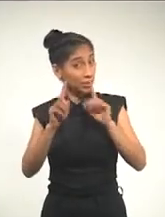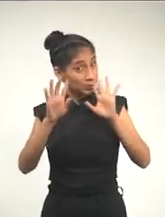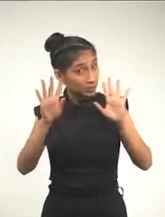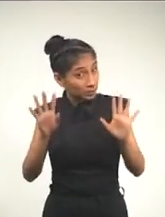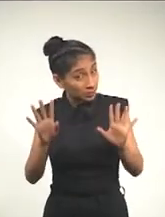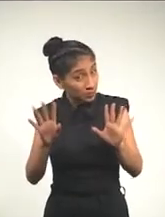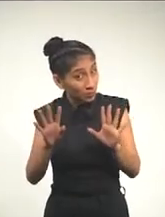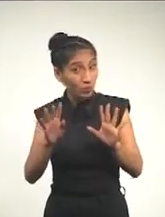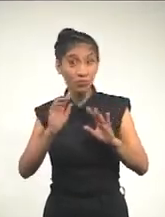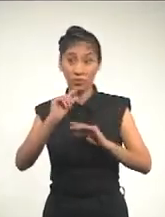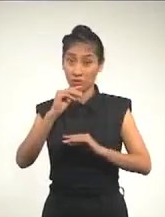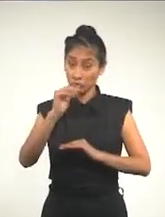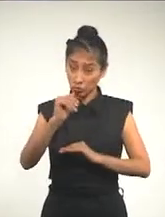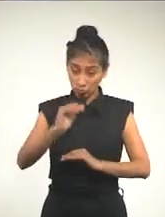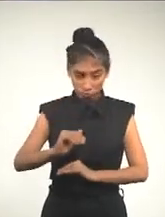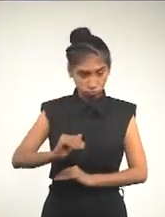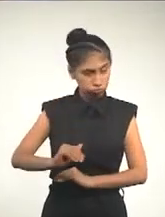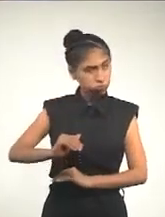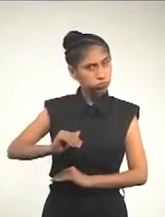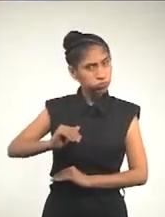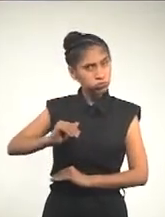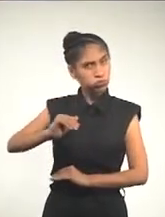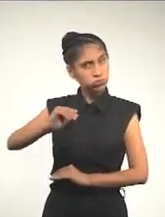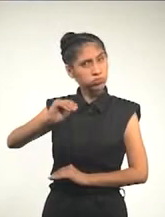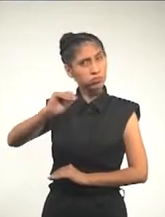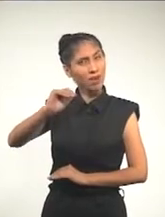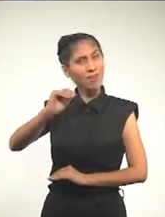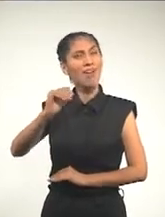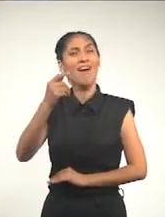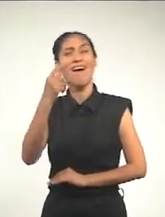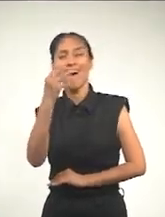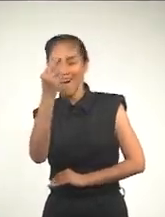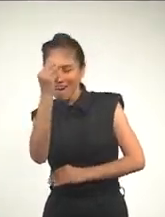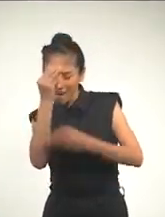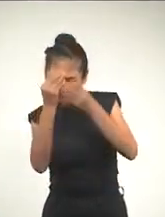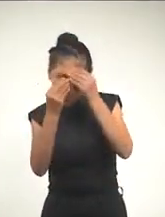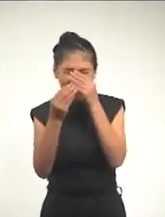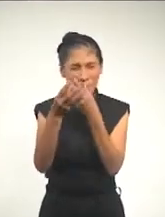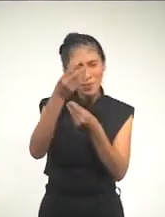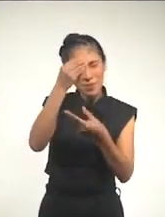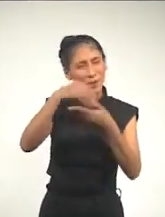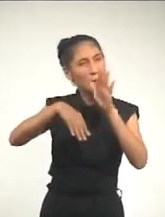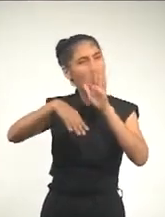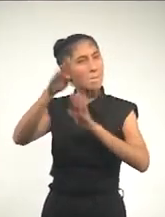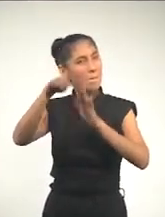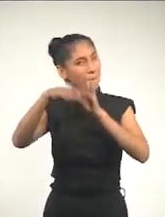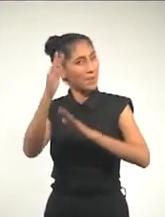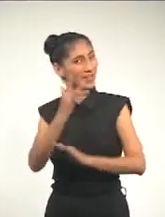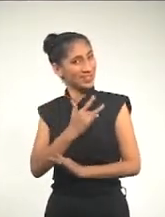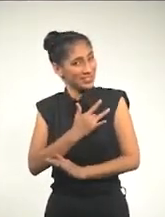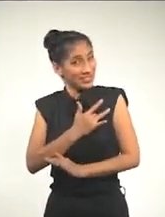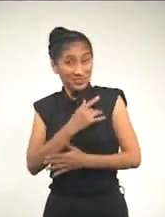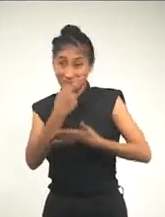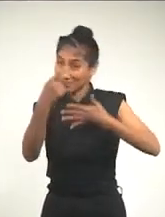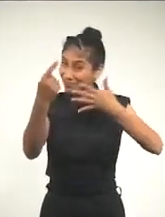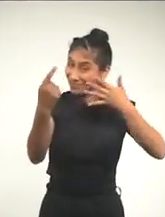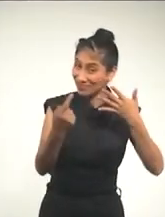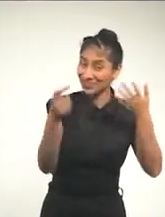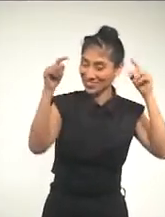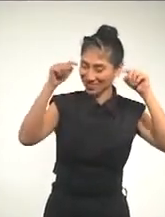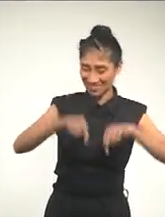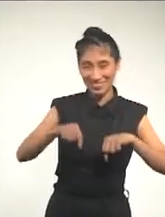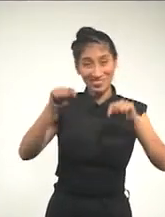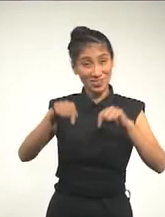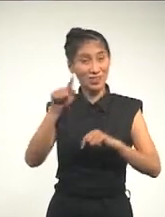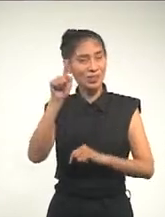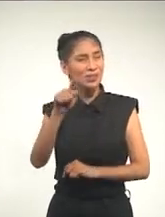Pero, ¿sabes? Conforme vayas creciendo, vas a ir conociendo muchas más emociones. Y así